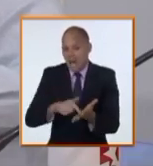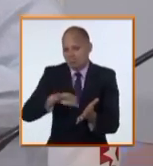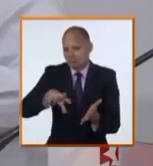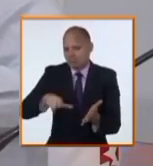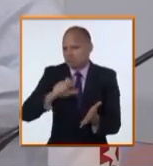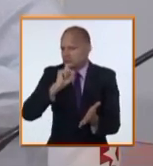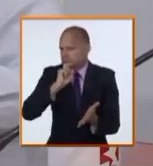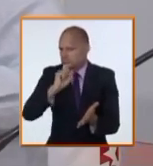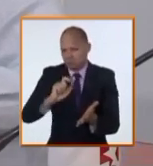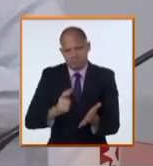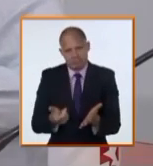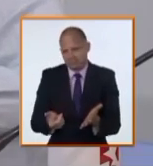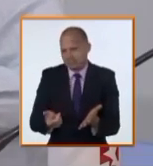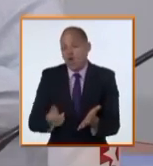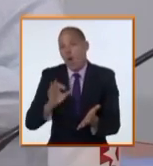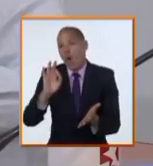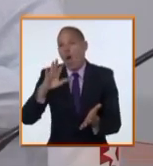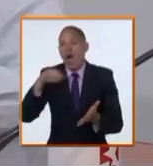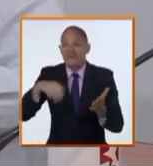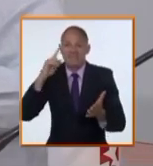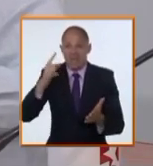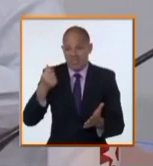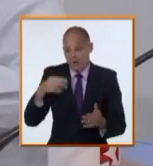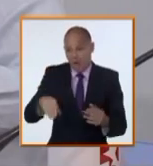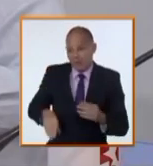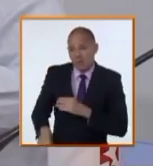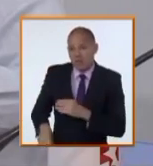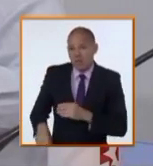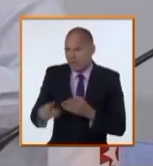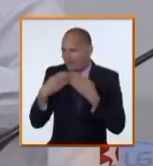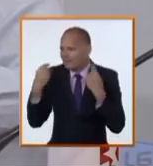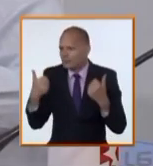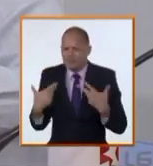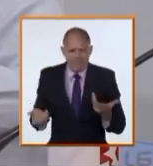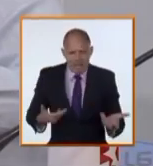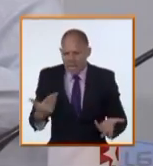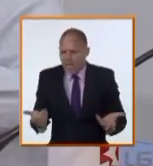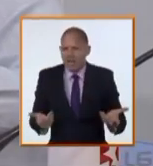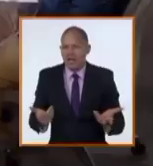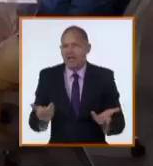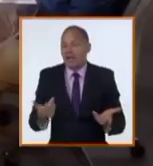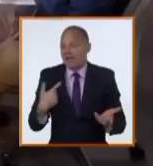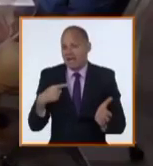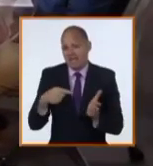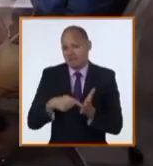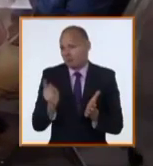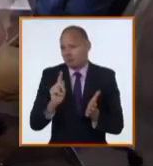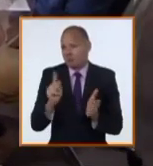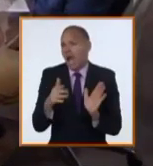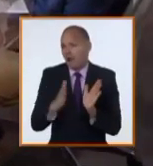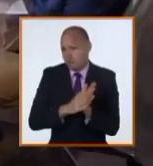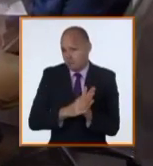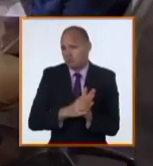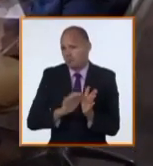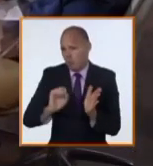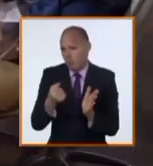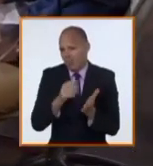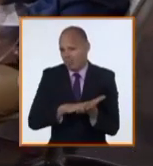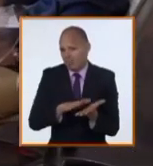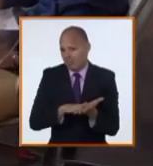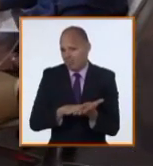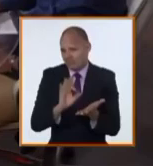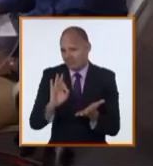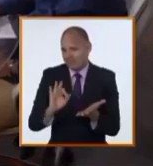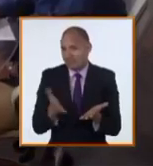el riesgo de que se extravíe el efectivo entraña mayor comodidad rapidez flexibilidad y otro elemento